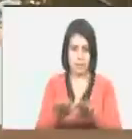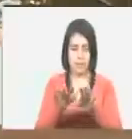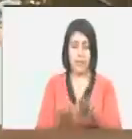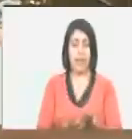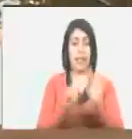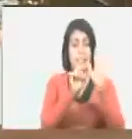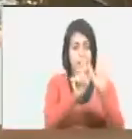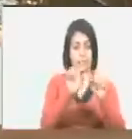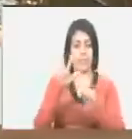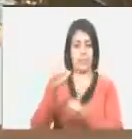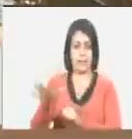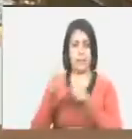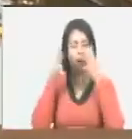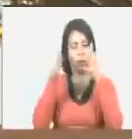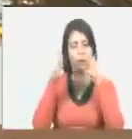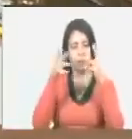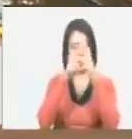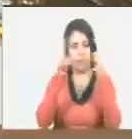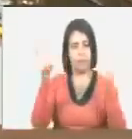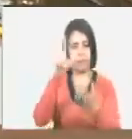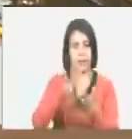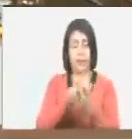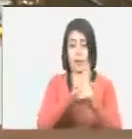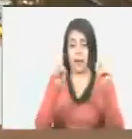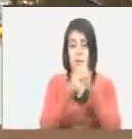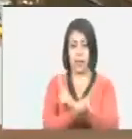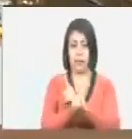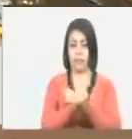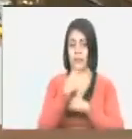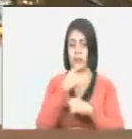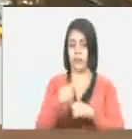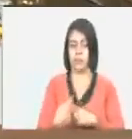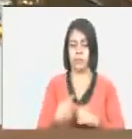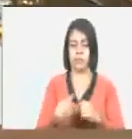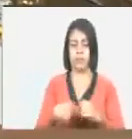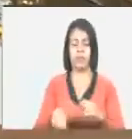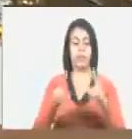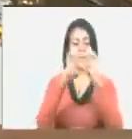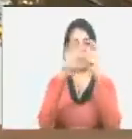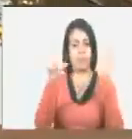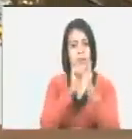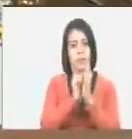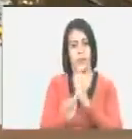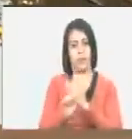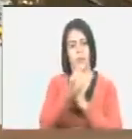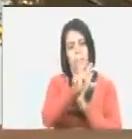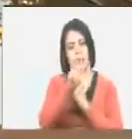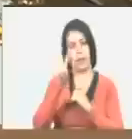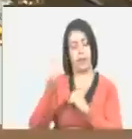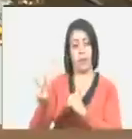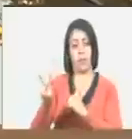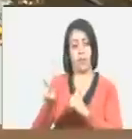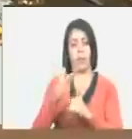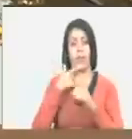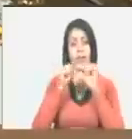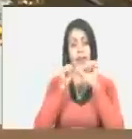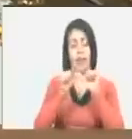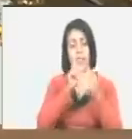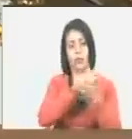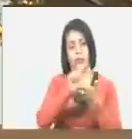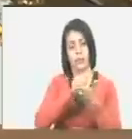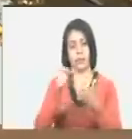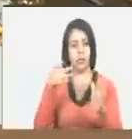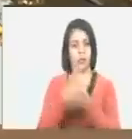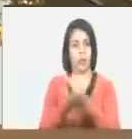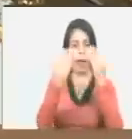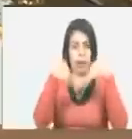Adelante. 65. Se sugiere aprobar sin modificación la denominación del epígrafe del artículo 32, quedando redactado de